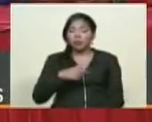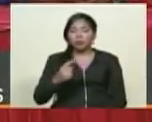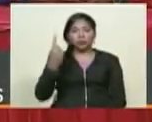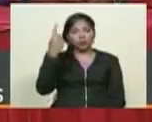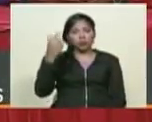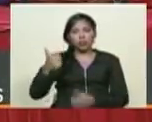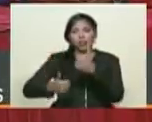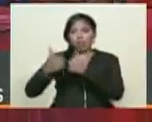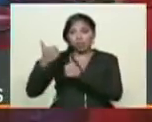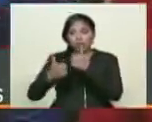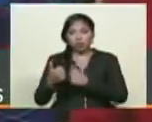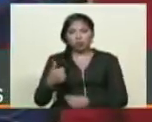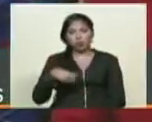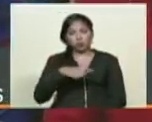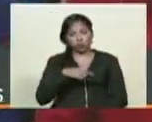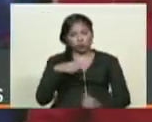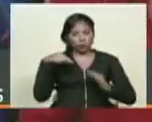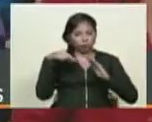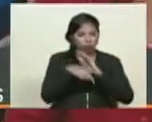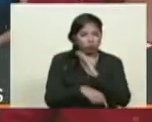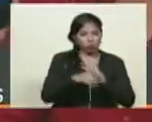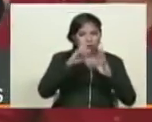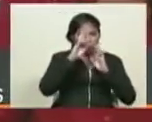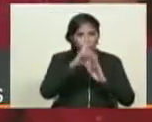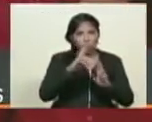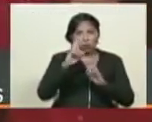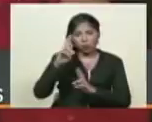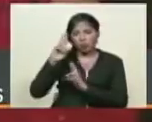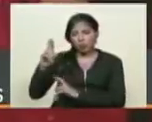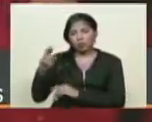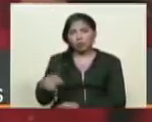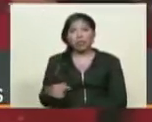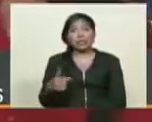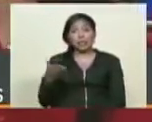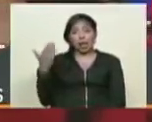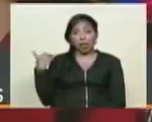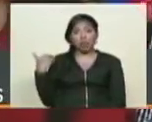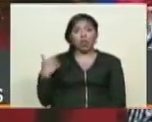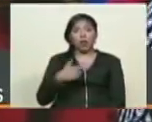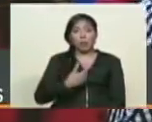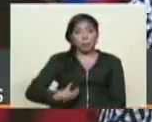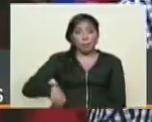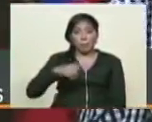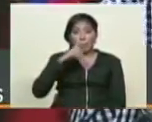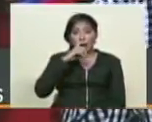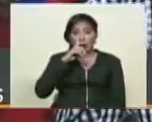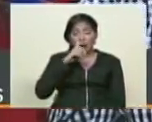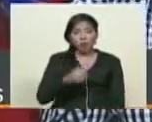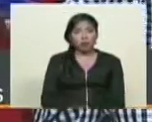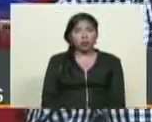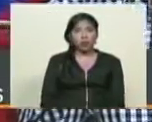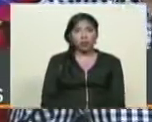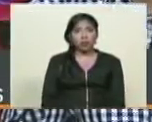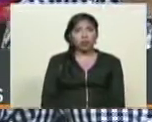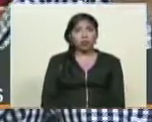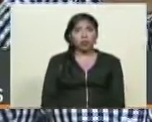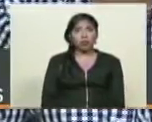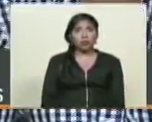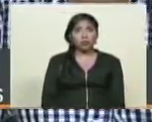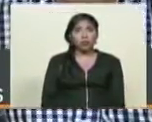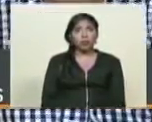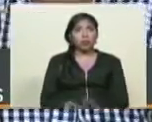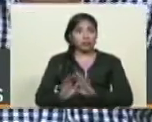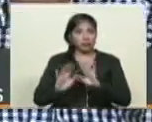respetamos profundamente el gran pueblo patriótico. El presidente Maduro ha hecho un llamado. Muchos compañeros acudieron a ese